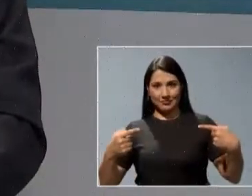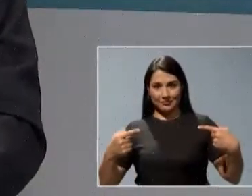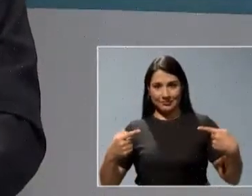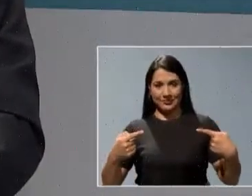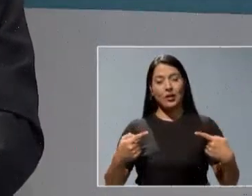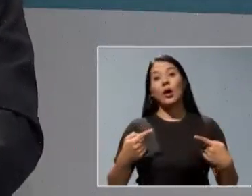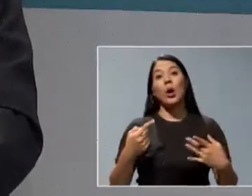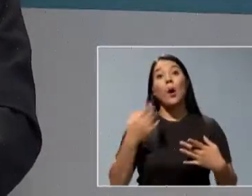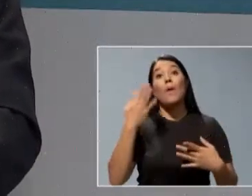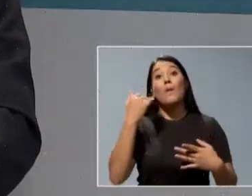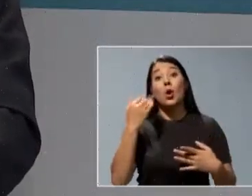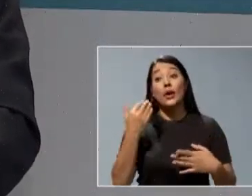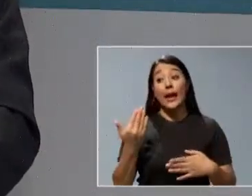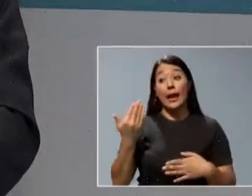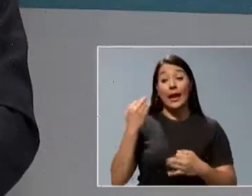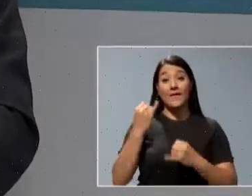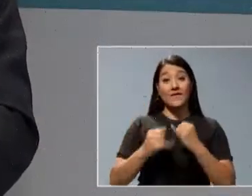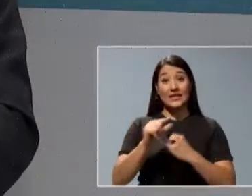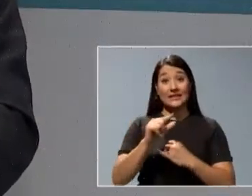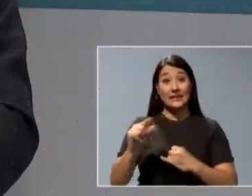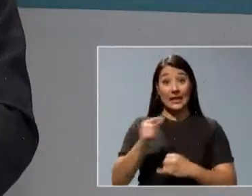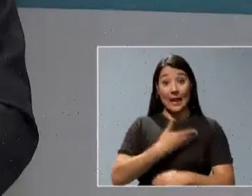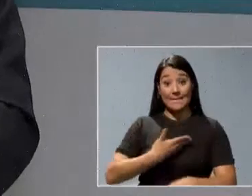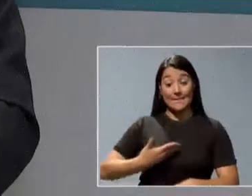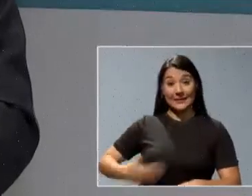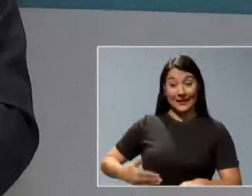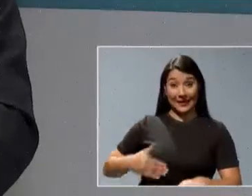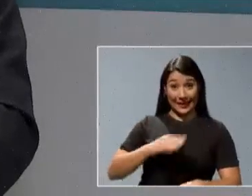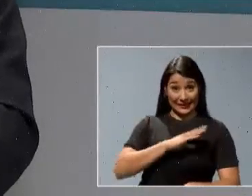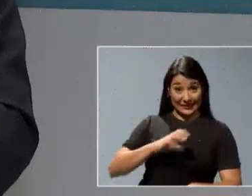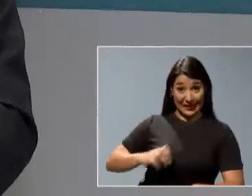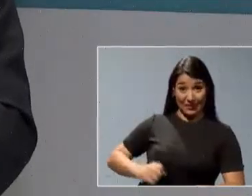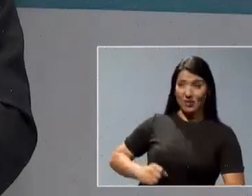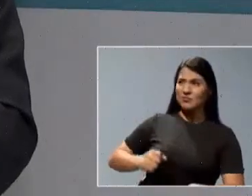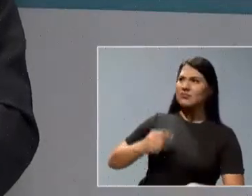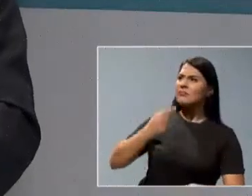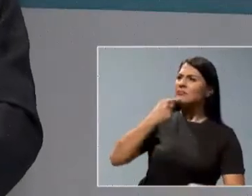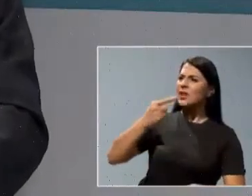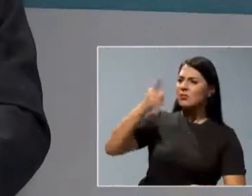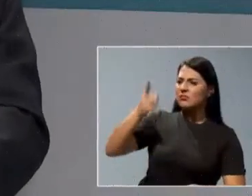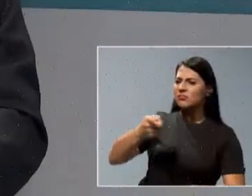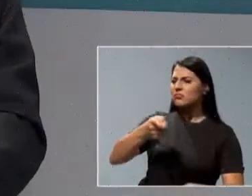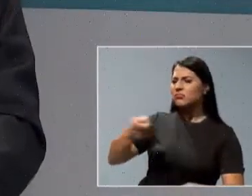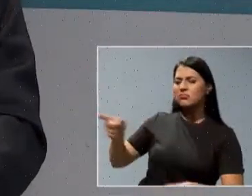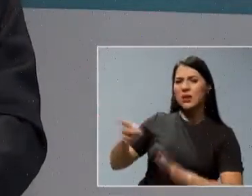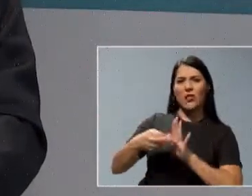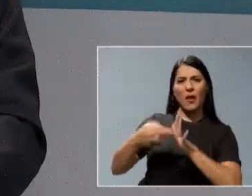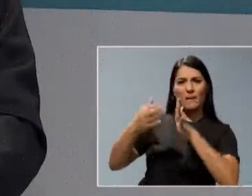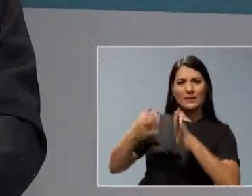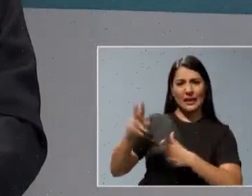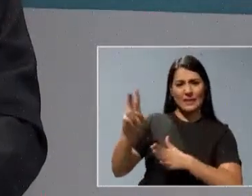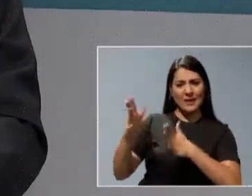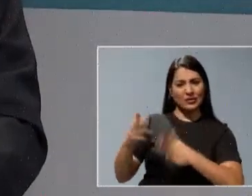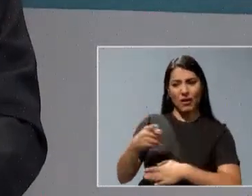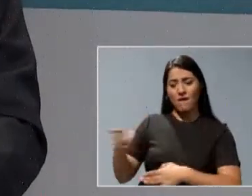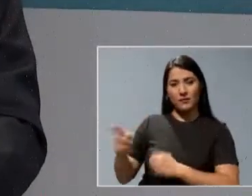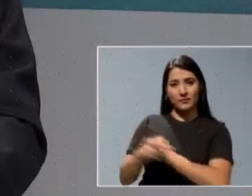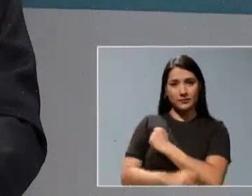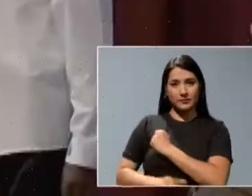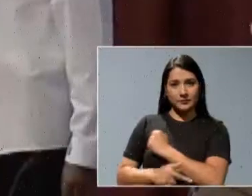tras la orden que dio el pasado fin de semana el presidente salvadoreño de expulsar de su país a diplomáticos venezolanos.